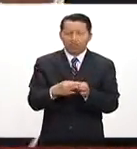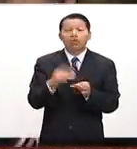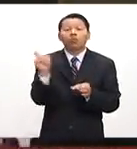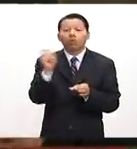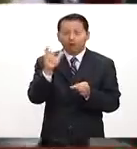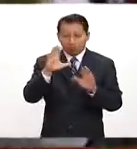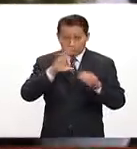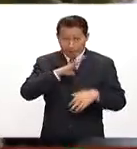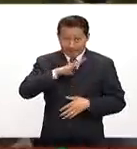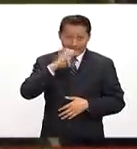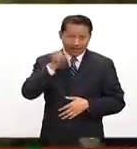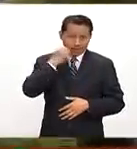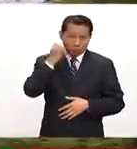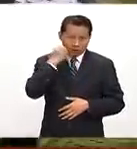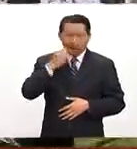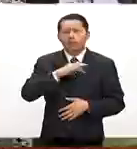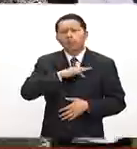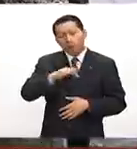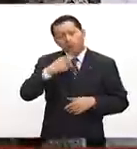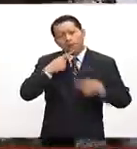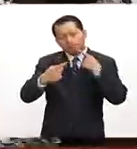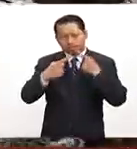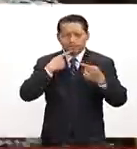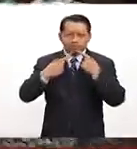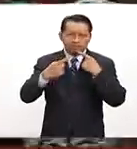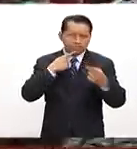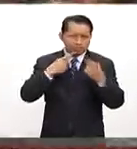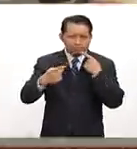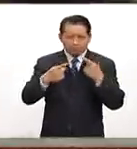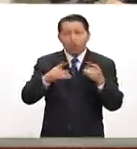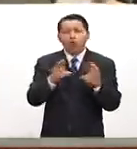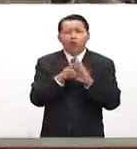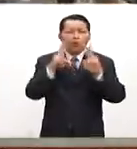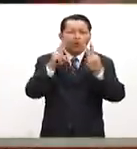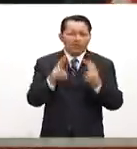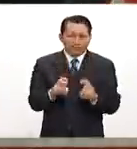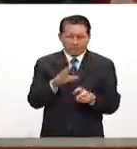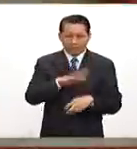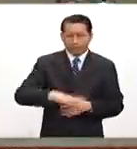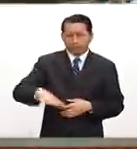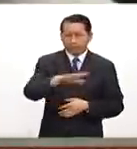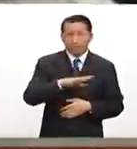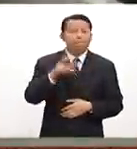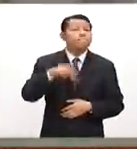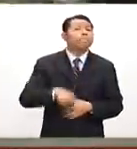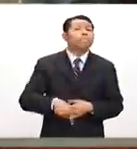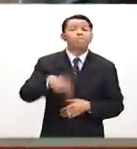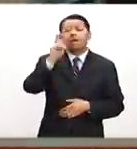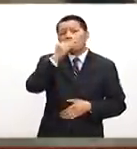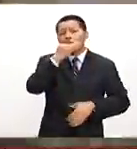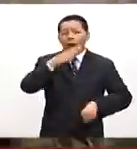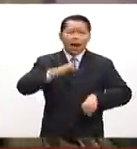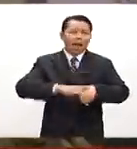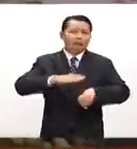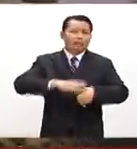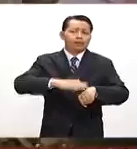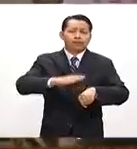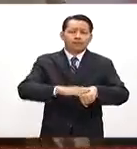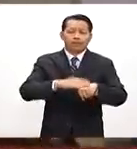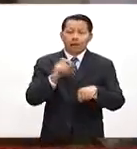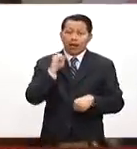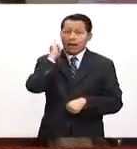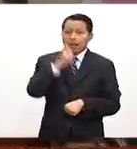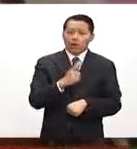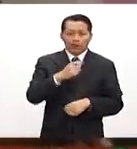dijo, en las mesas de trabajo se abordarán temas locales, sin embargo, aclaró que bajo ningún concepto se tocará